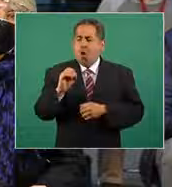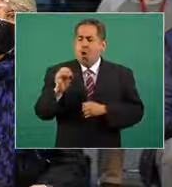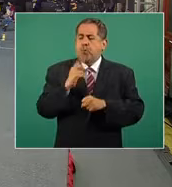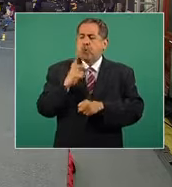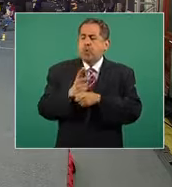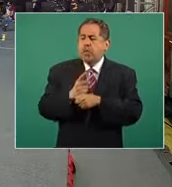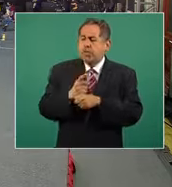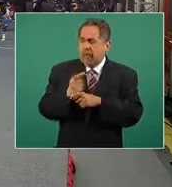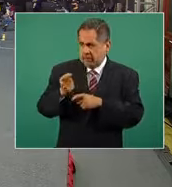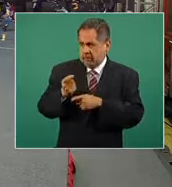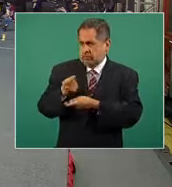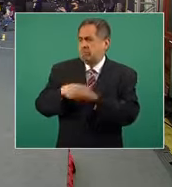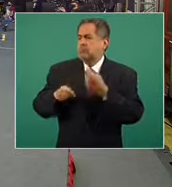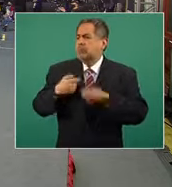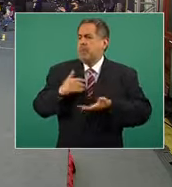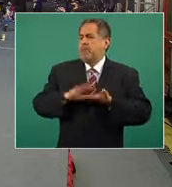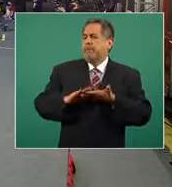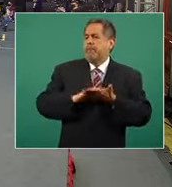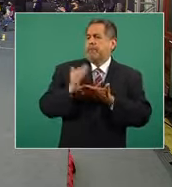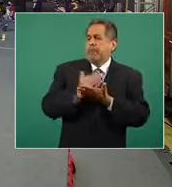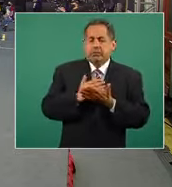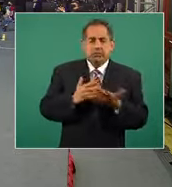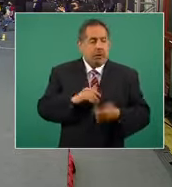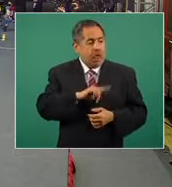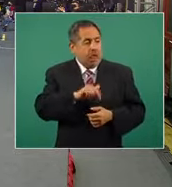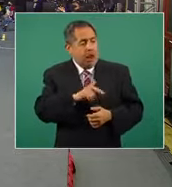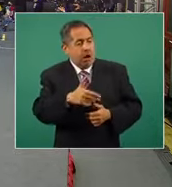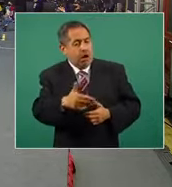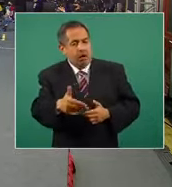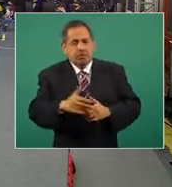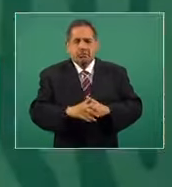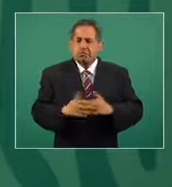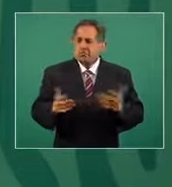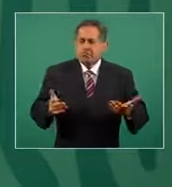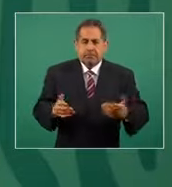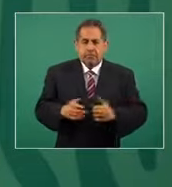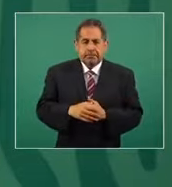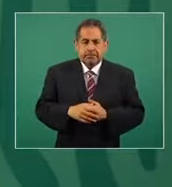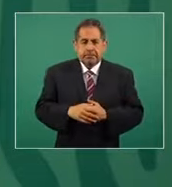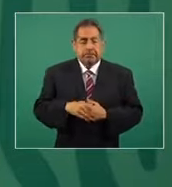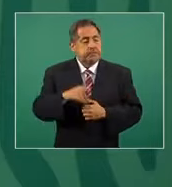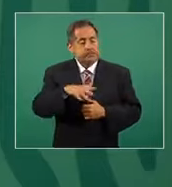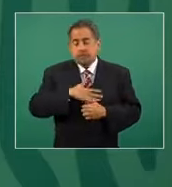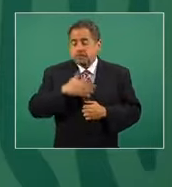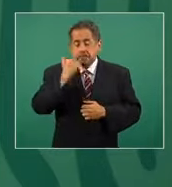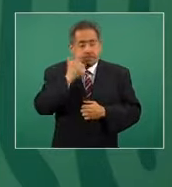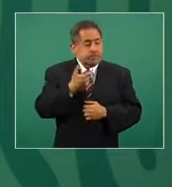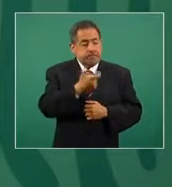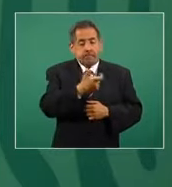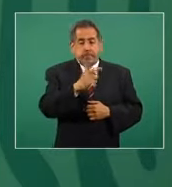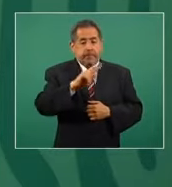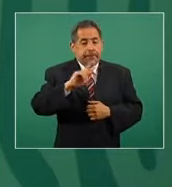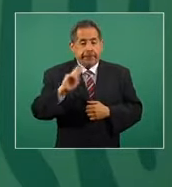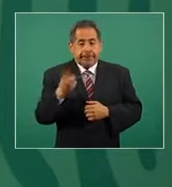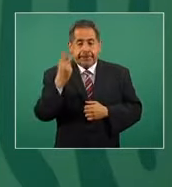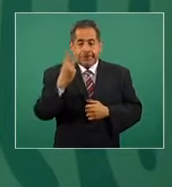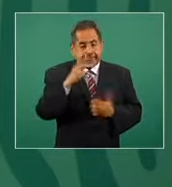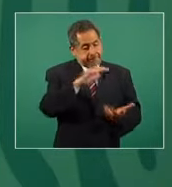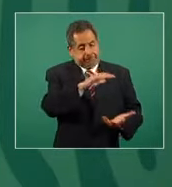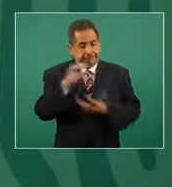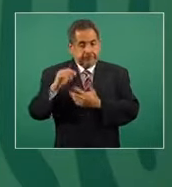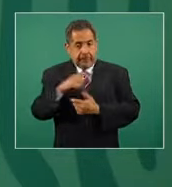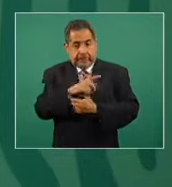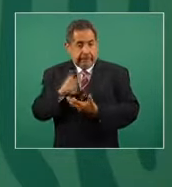proceso. Pues nosotros lo que queremos es que devuelvan todo lo que se